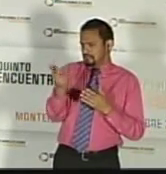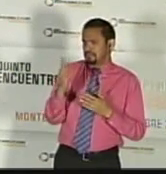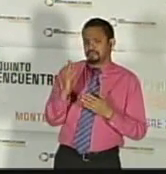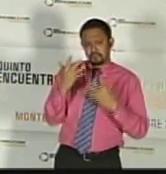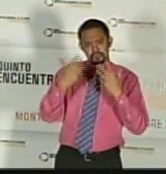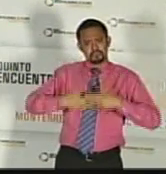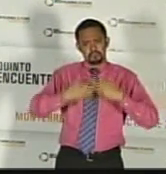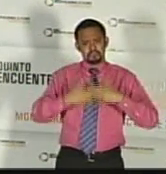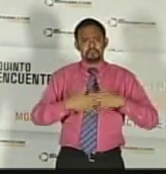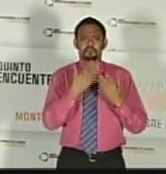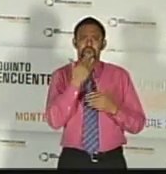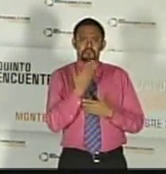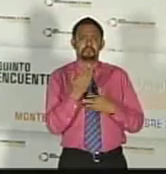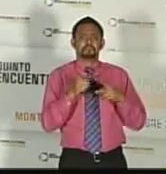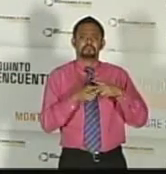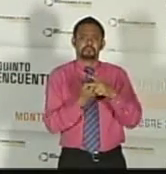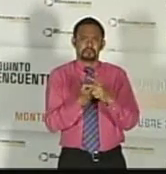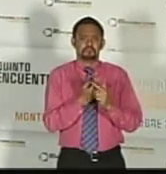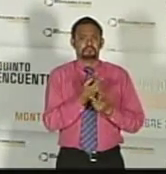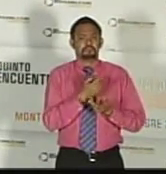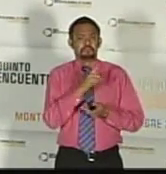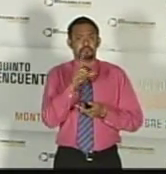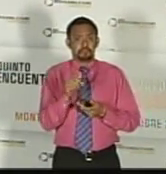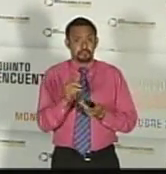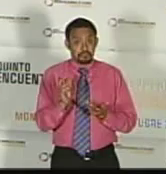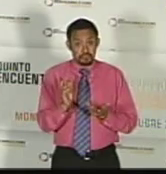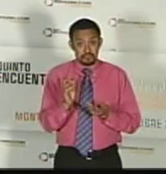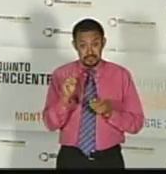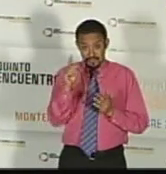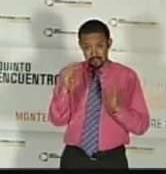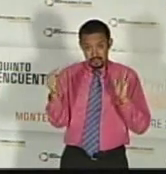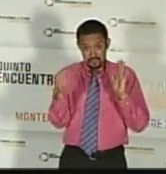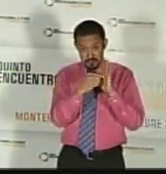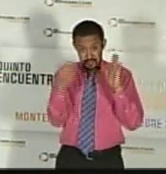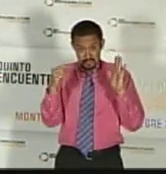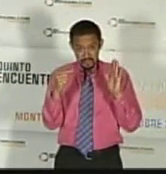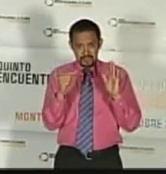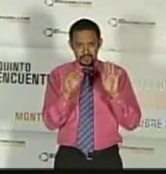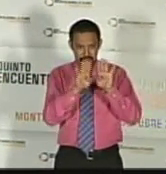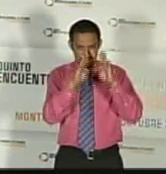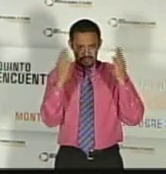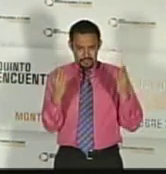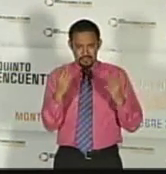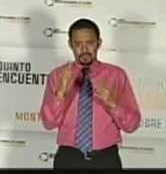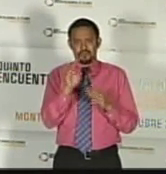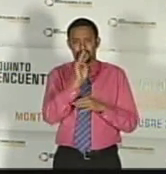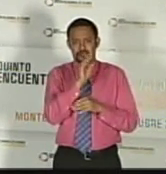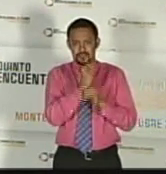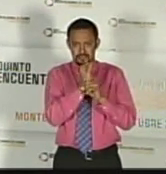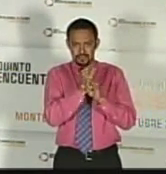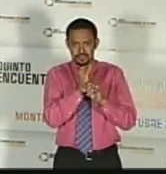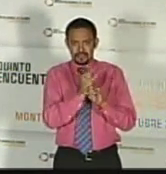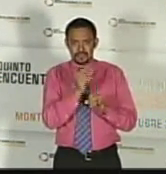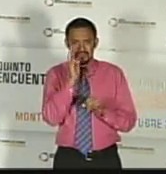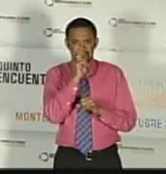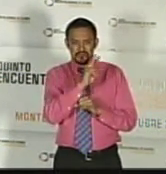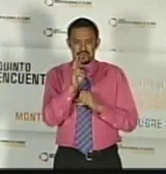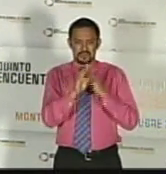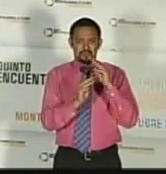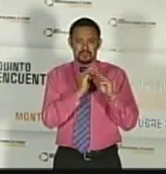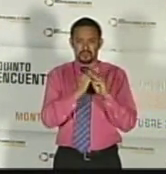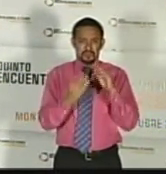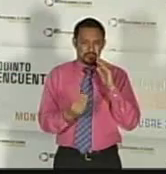funcionando, y empezaríamos entonces, si le hacen clic a nuestro website, vamos a empezar a ver el mundo